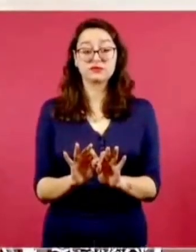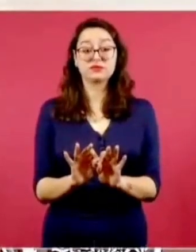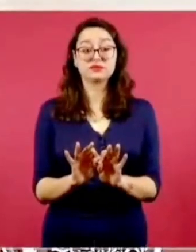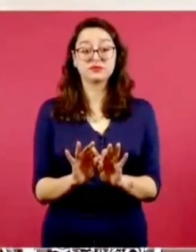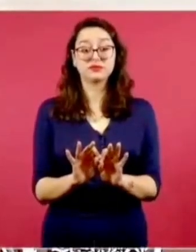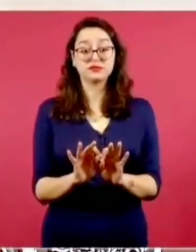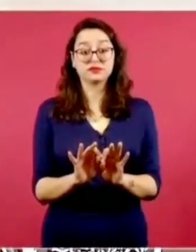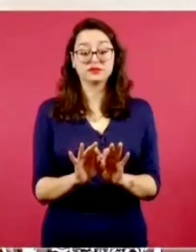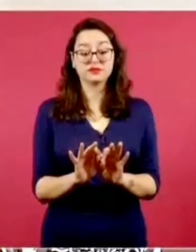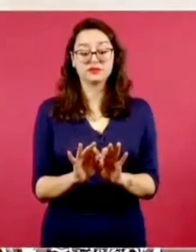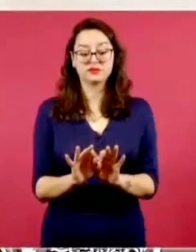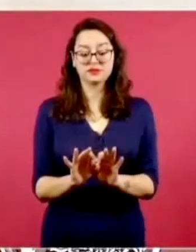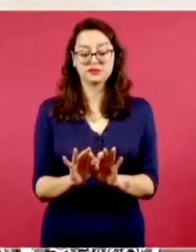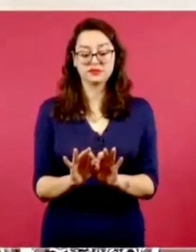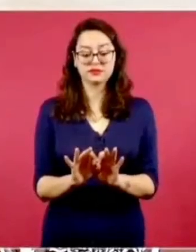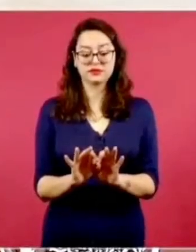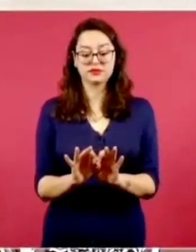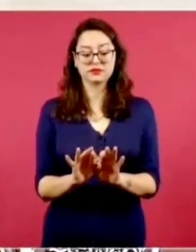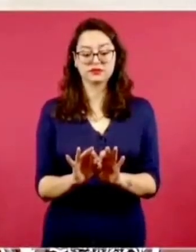los